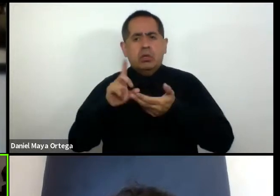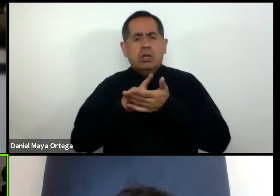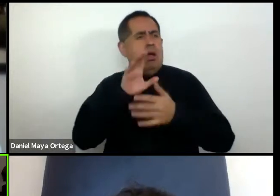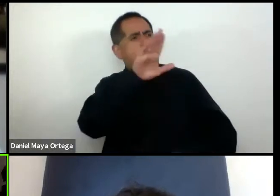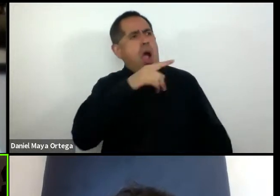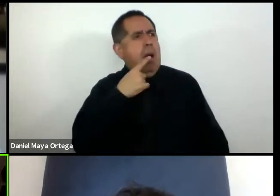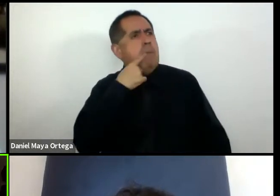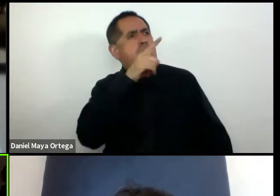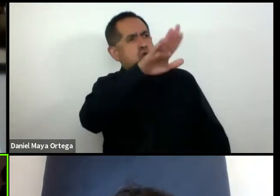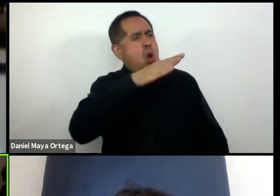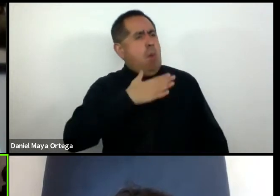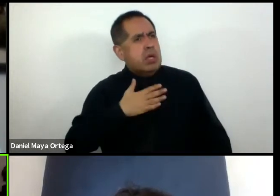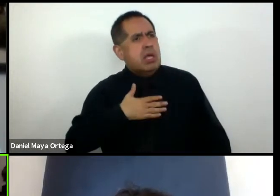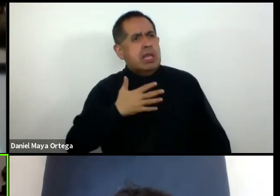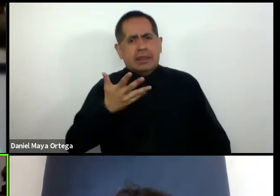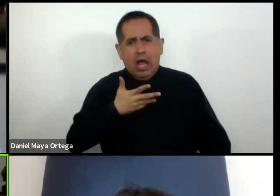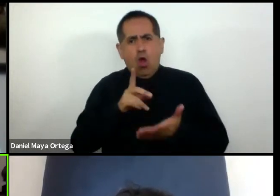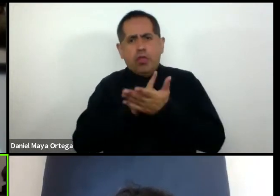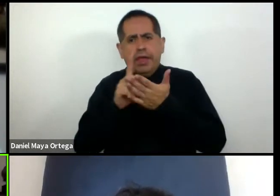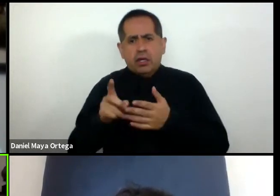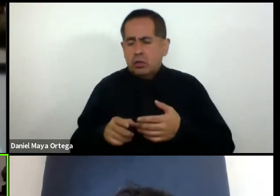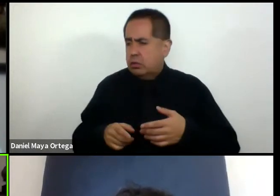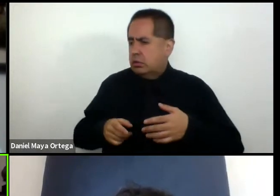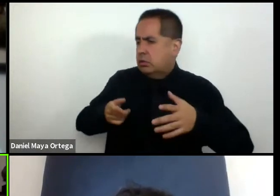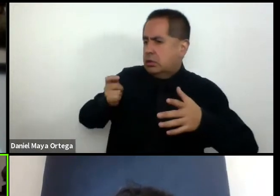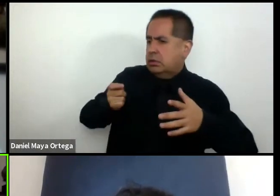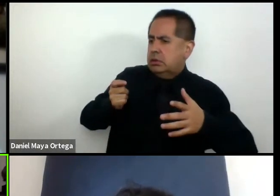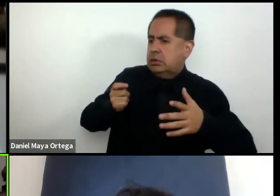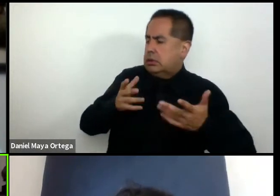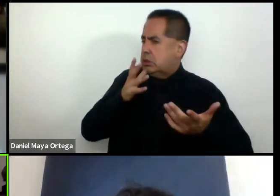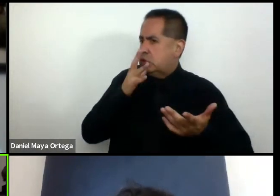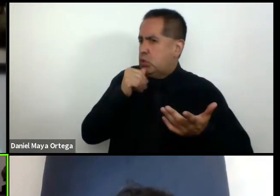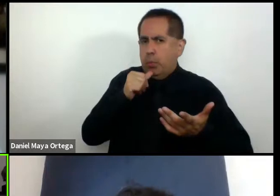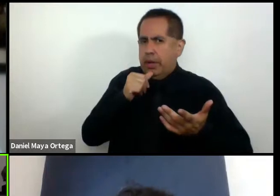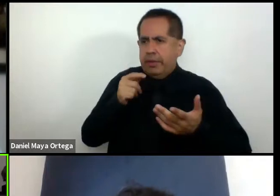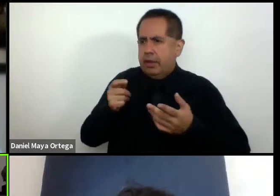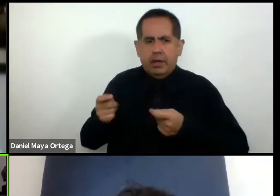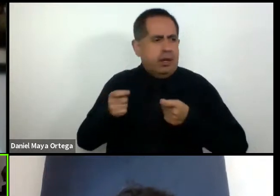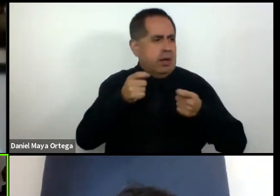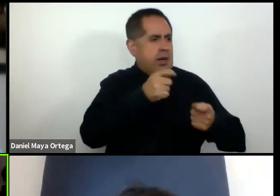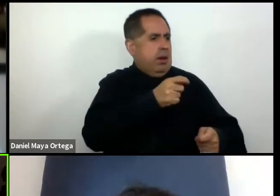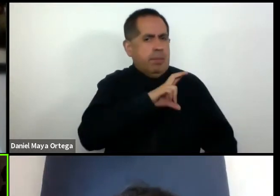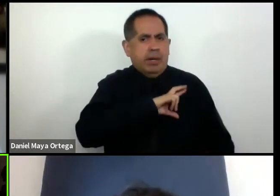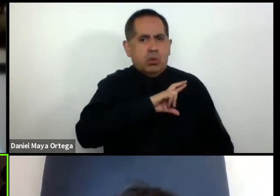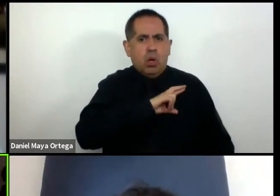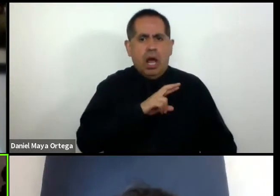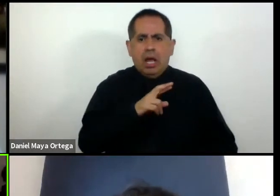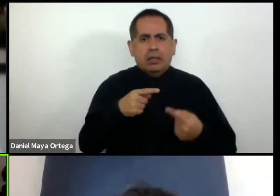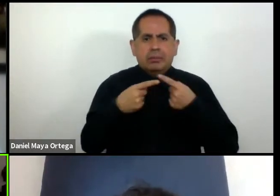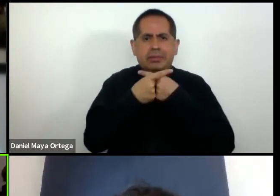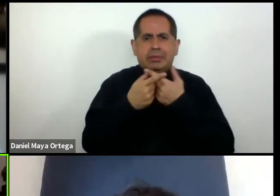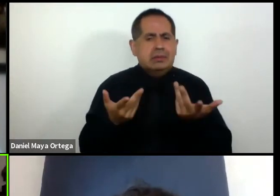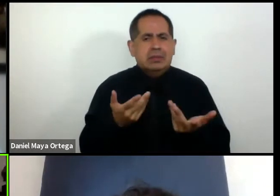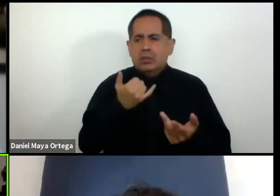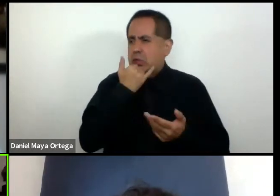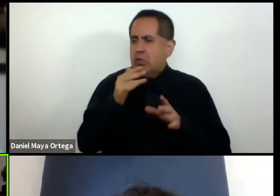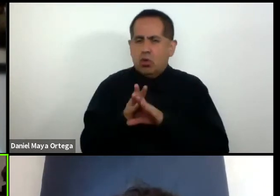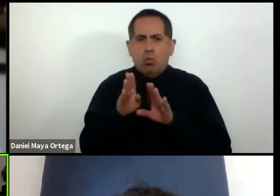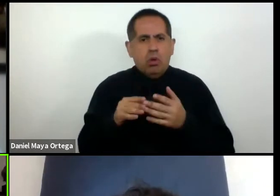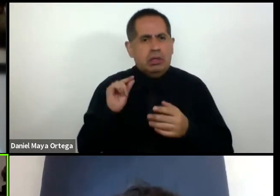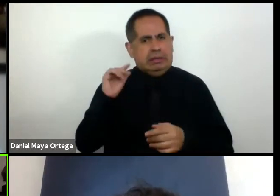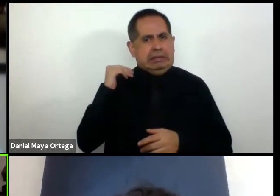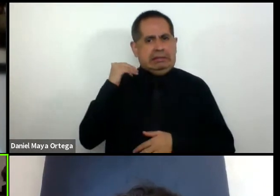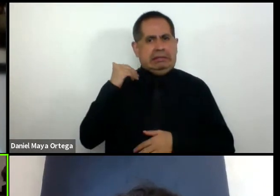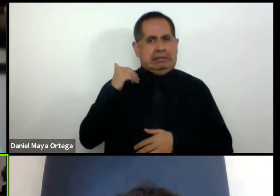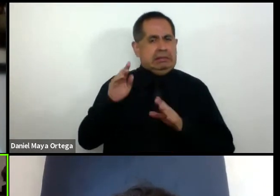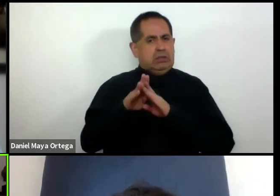de amparo, entonces tenemos la traba de que el juicio de amparo no puede ser llevado ante particulares. Y entonces tenemos toda esta discusión que es muy reciente,